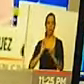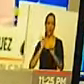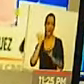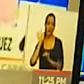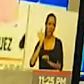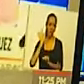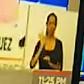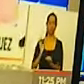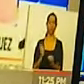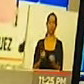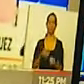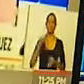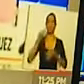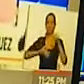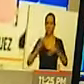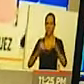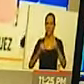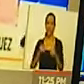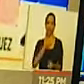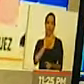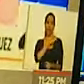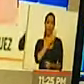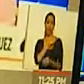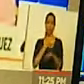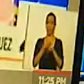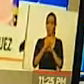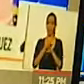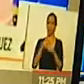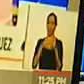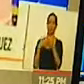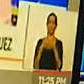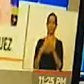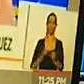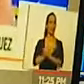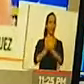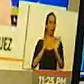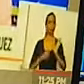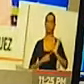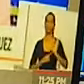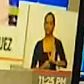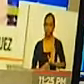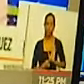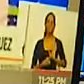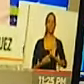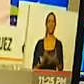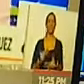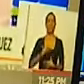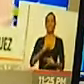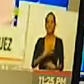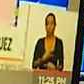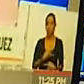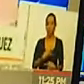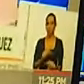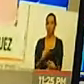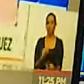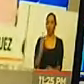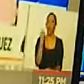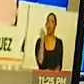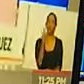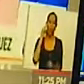altos personeros del gobierno estadounidense, donde claramente queda evidenciado la intencionalidad, con un